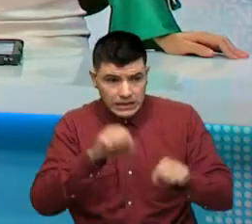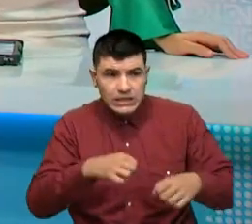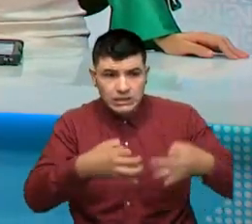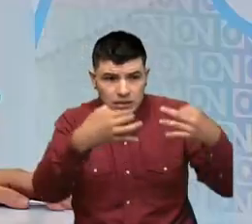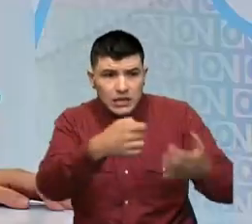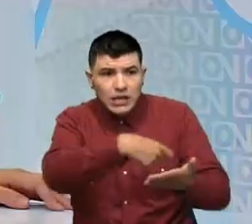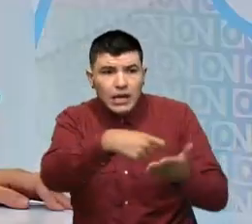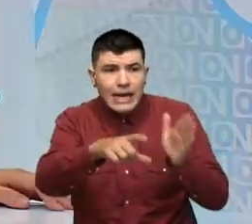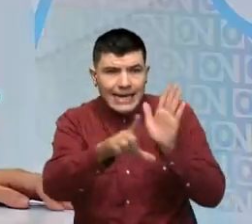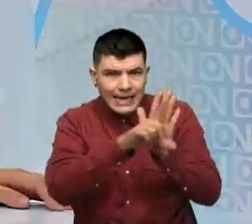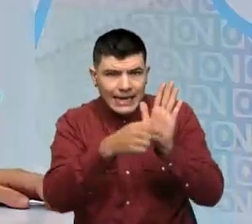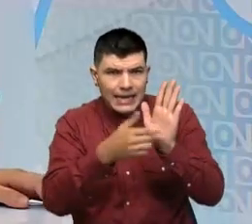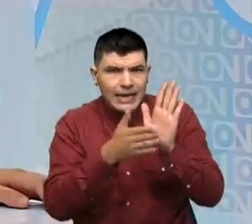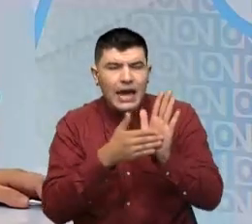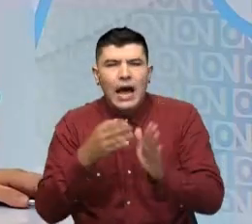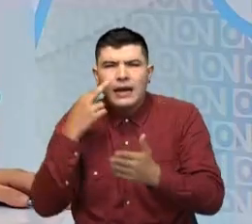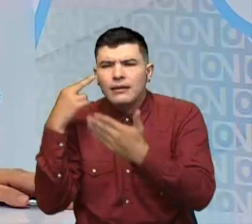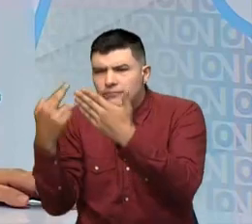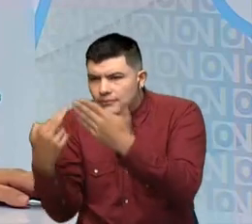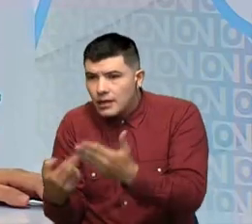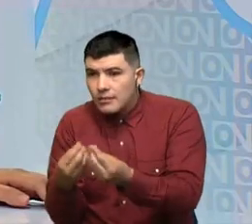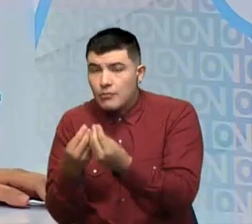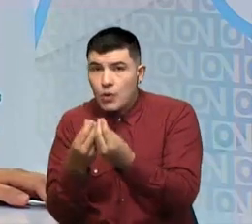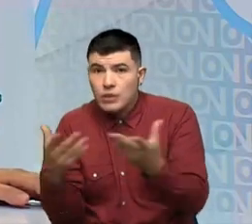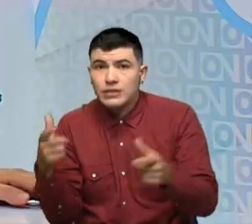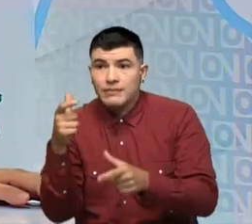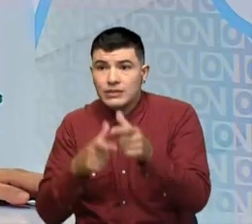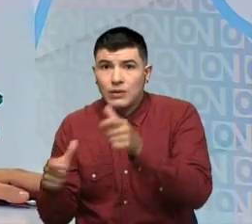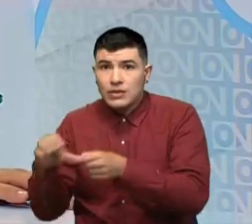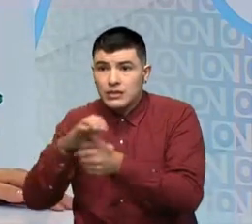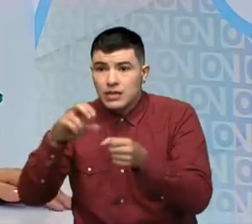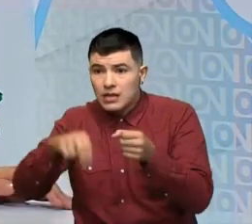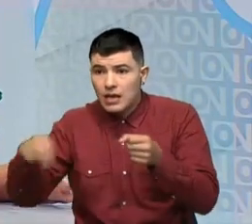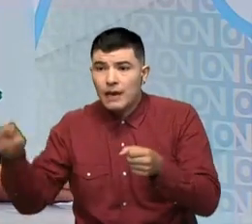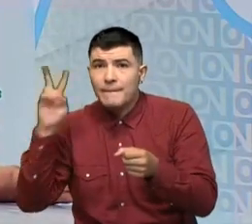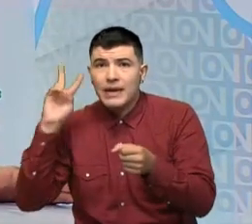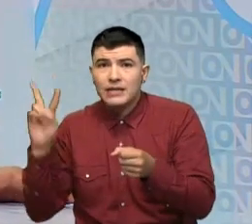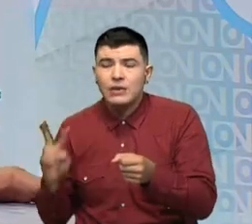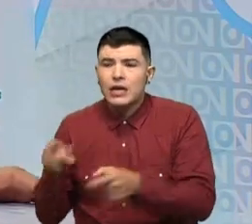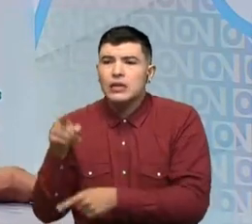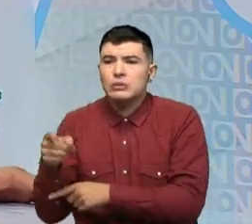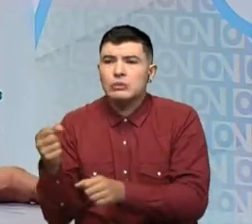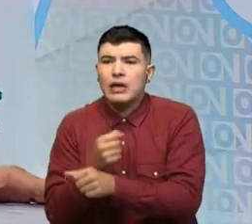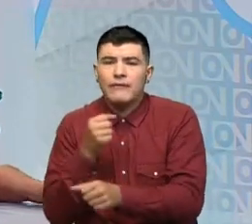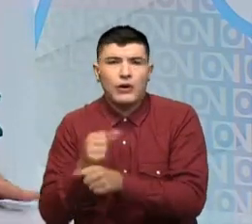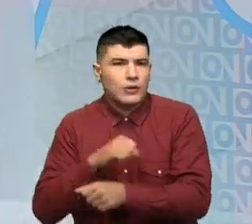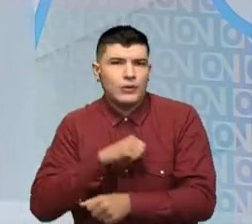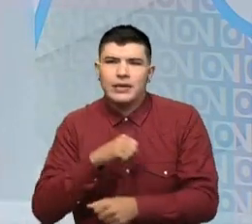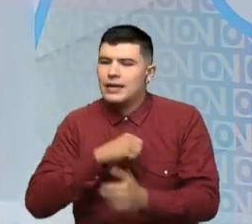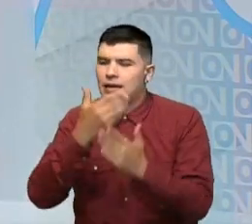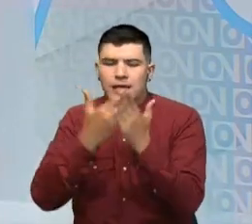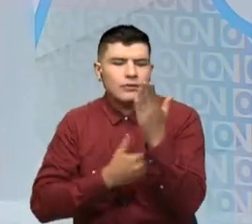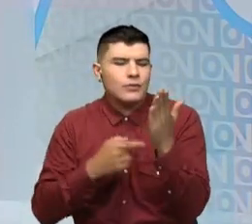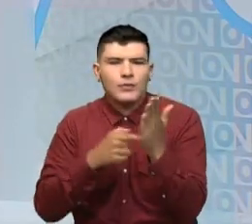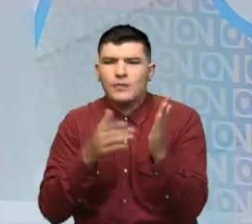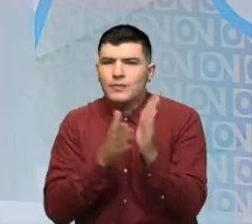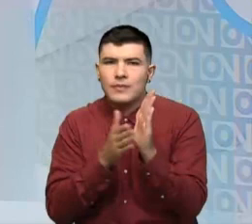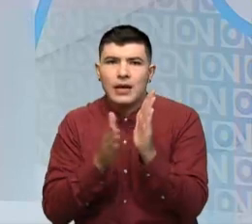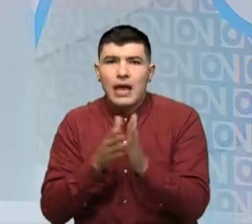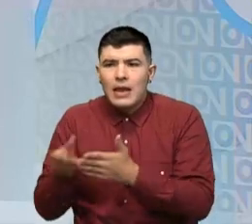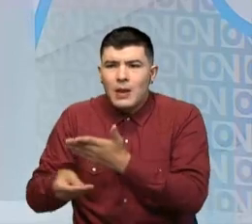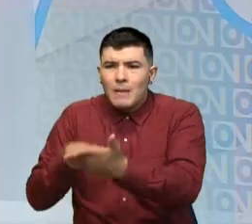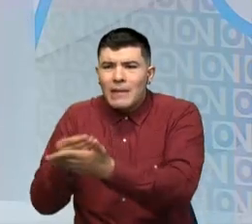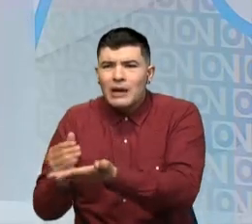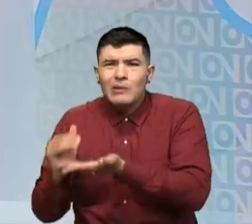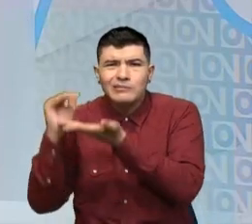han venido realizando se ha encontrado a un gran número de ciudadanos venezolanos que se encuentran laborando sin la documentación necesaria y los pagos